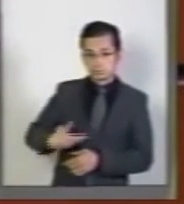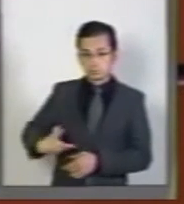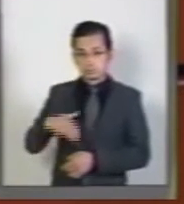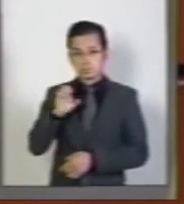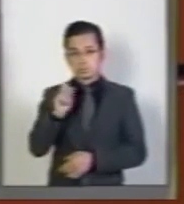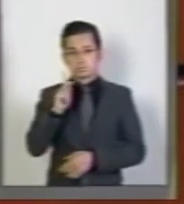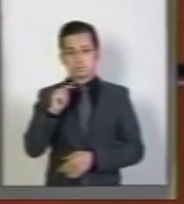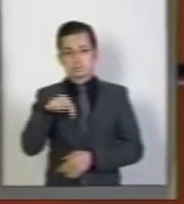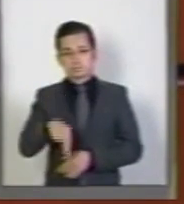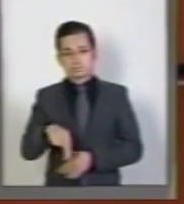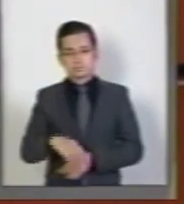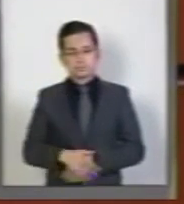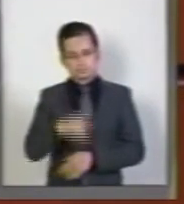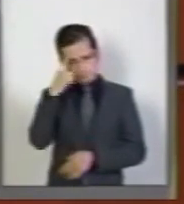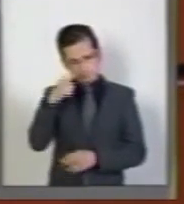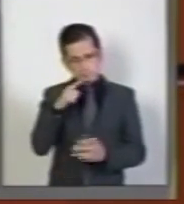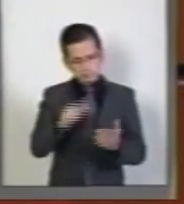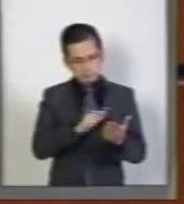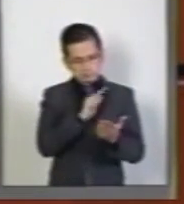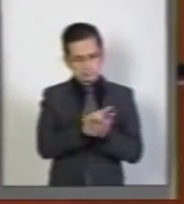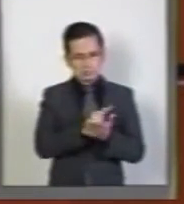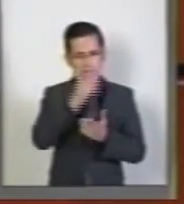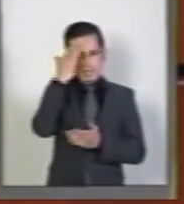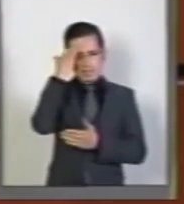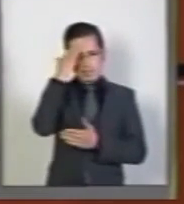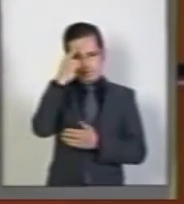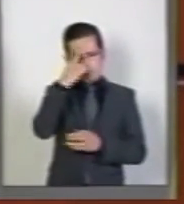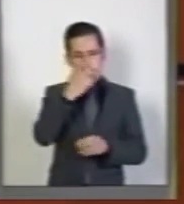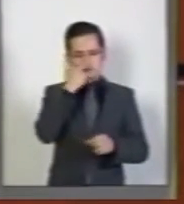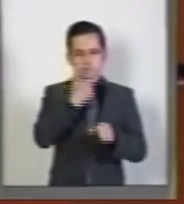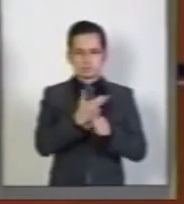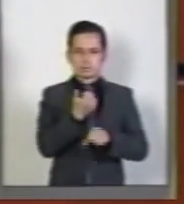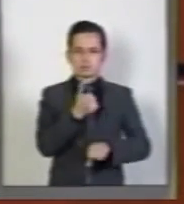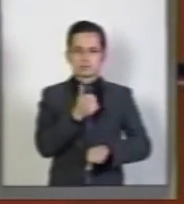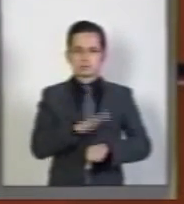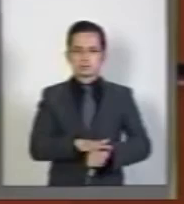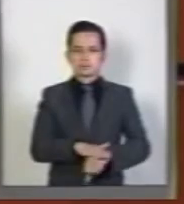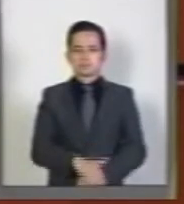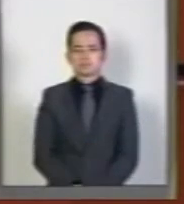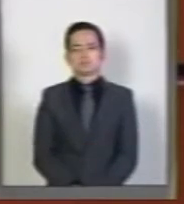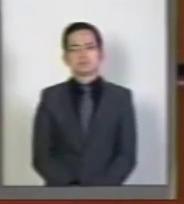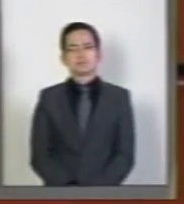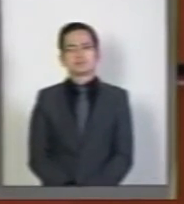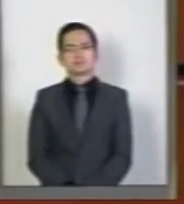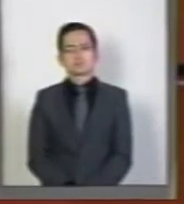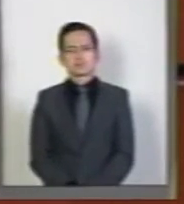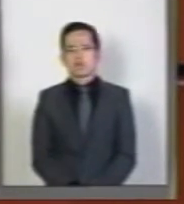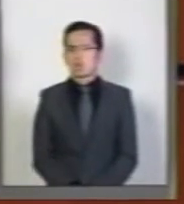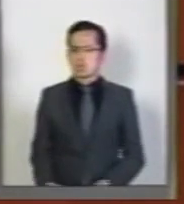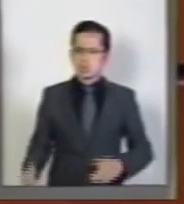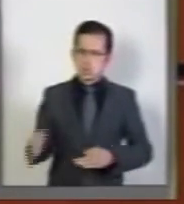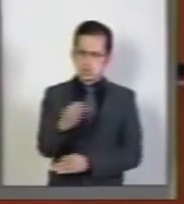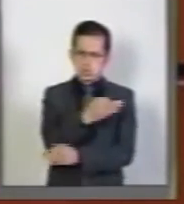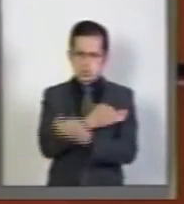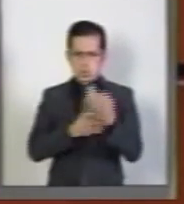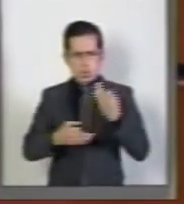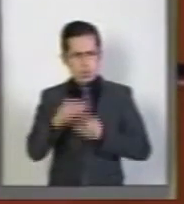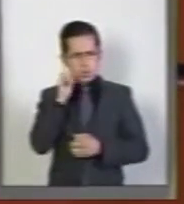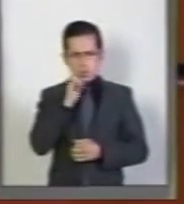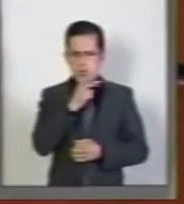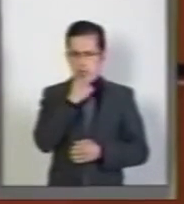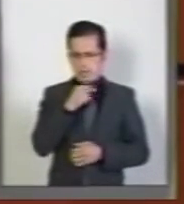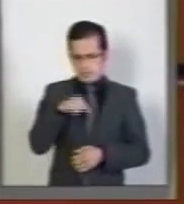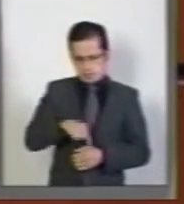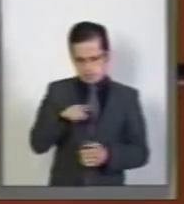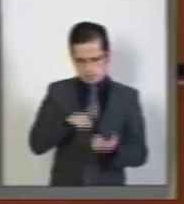Ejecutivo a la Ley General de Responsabilidades Administrativas. Todas y todos sabíamos en esta Cámara que la Ley